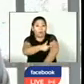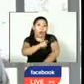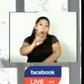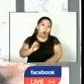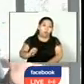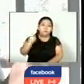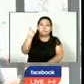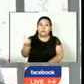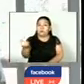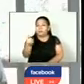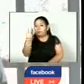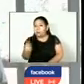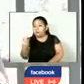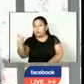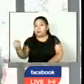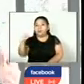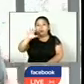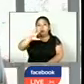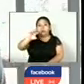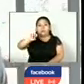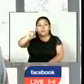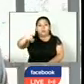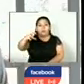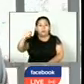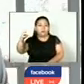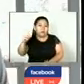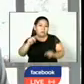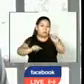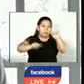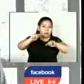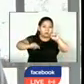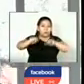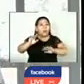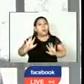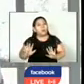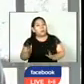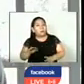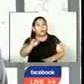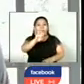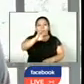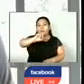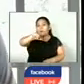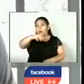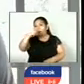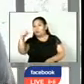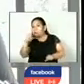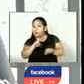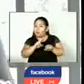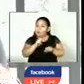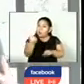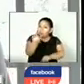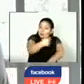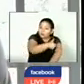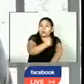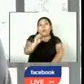vacunas diarias. Nos hemos encontrado en este momento en un rango entre las 40.000 y 50.000 vacunas aplicadas. Es una constante y es